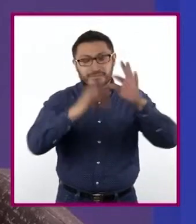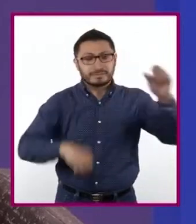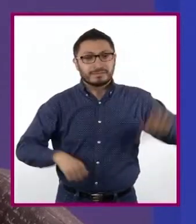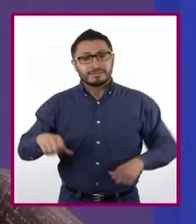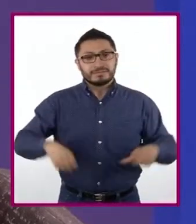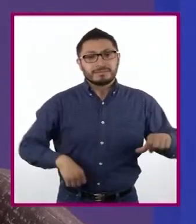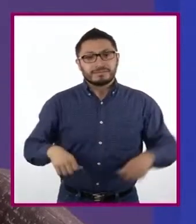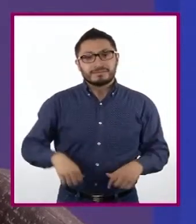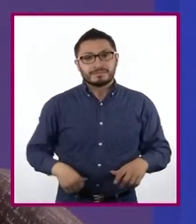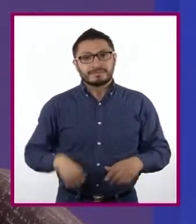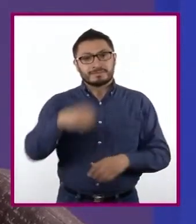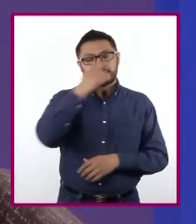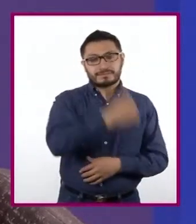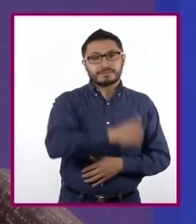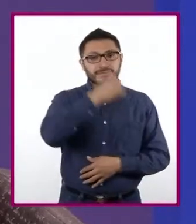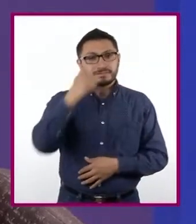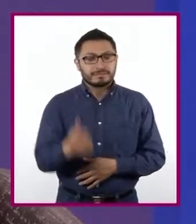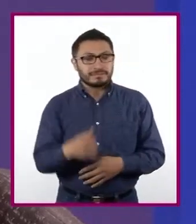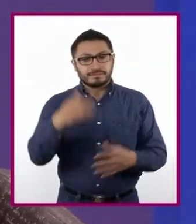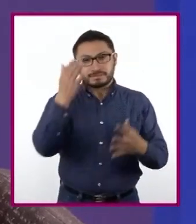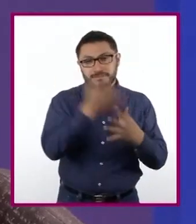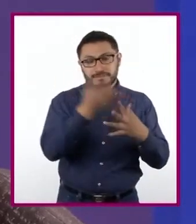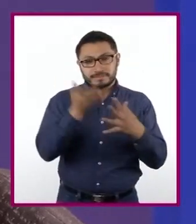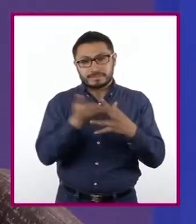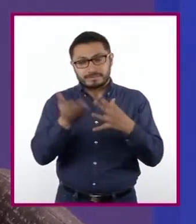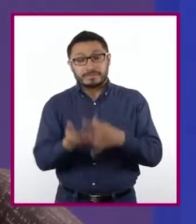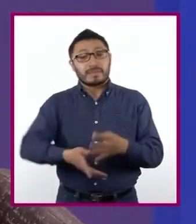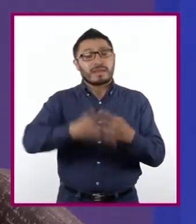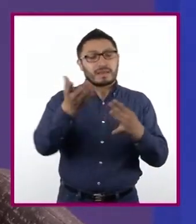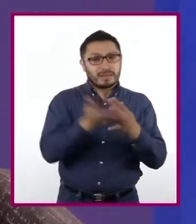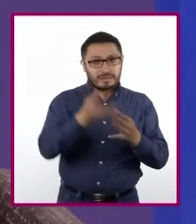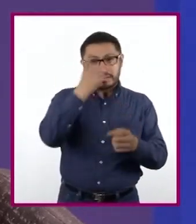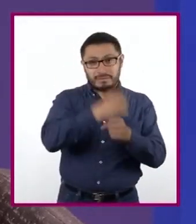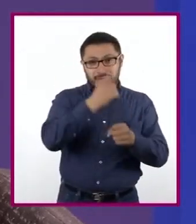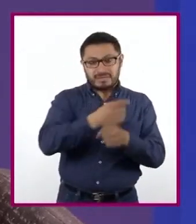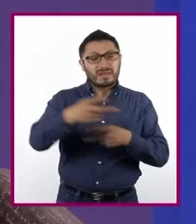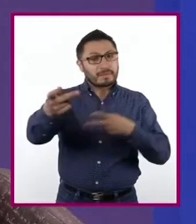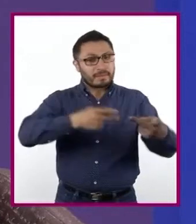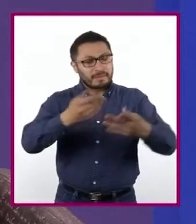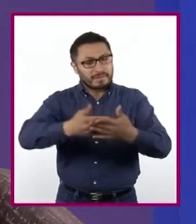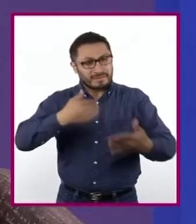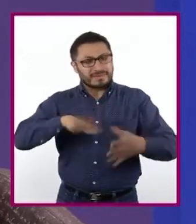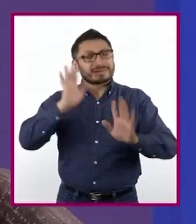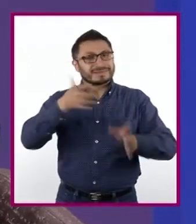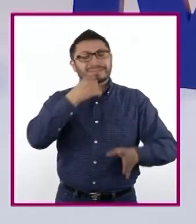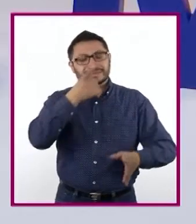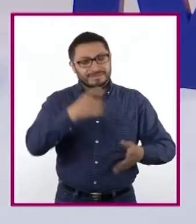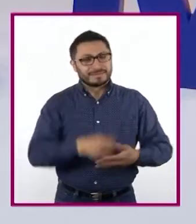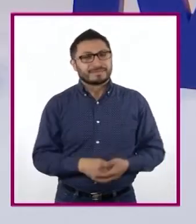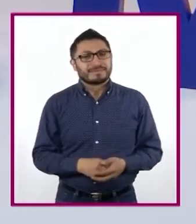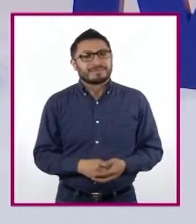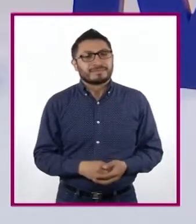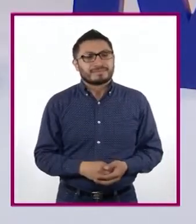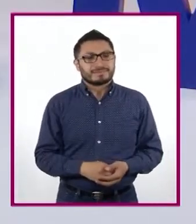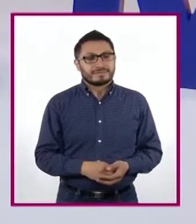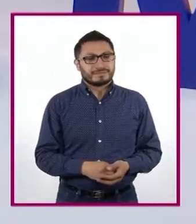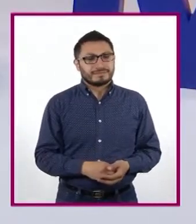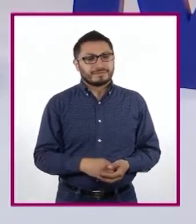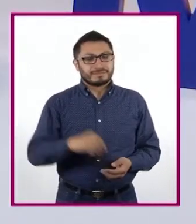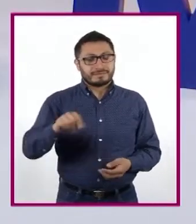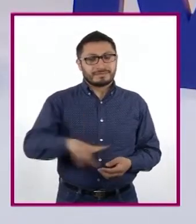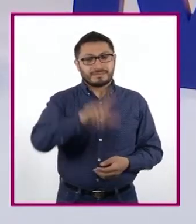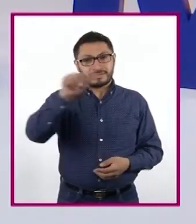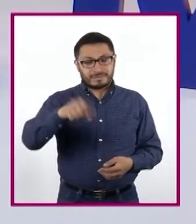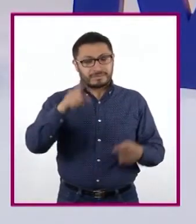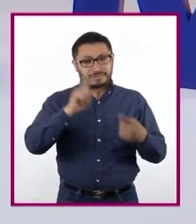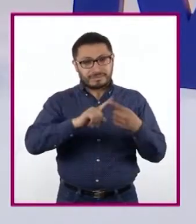actividades de cada etapa, siendo la primera la preparación, de la cual hemos hablado previamente. Después el